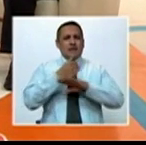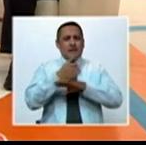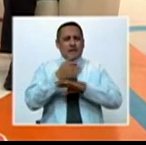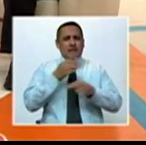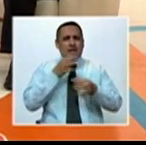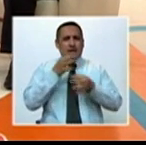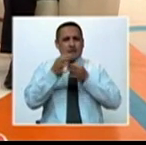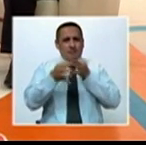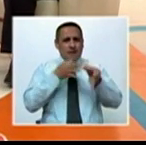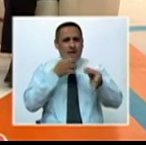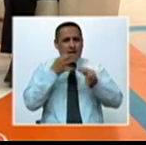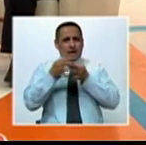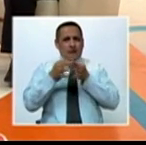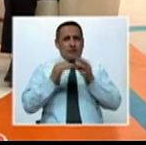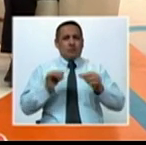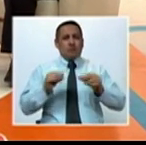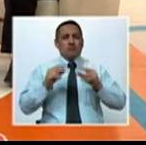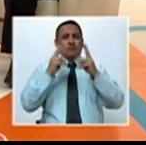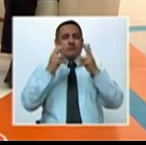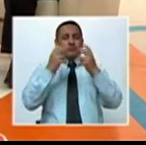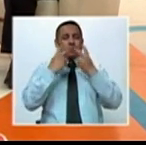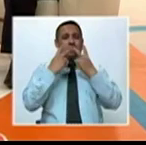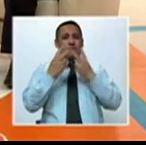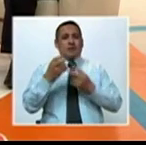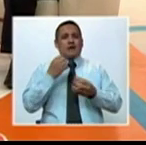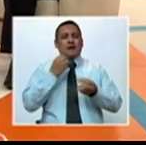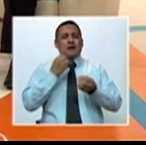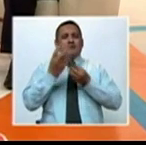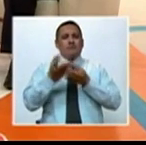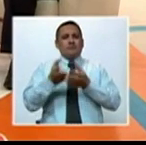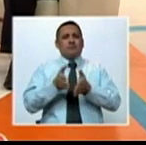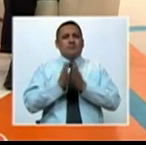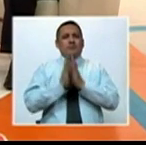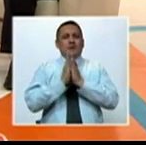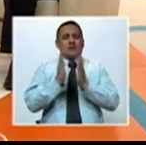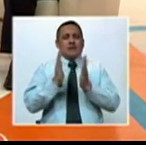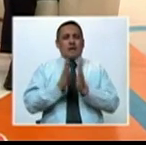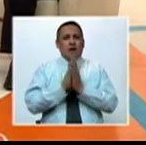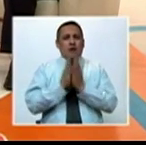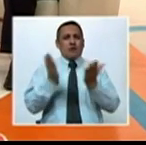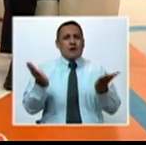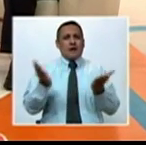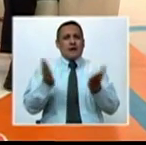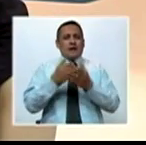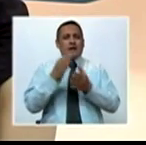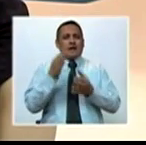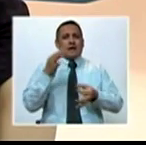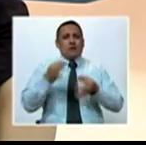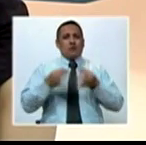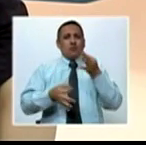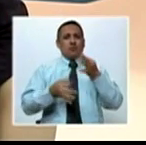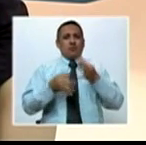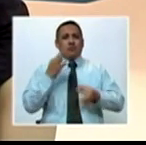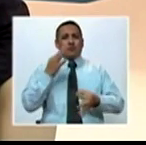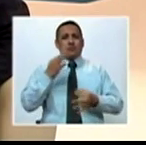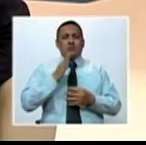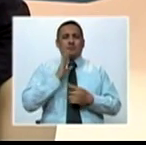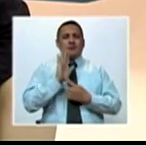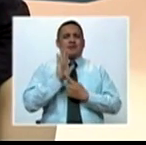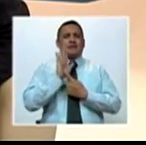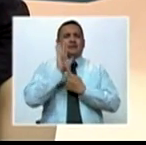poquito al caso que nos convoca y que el tribunal ha emitido